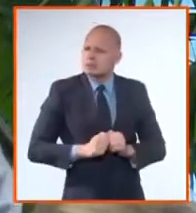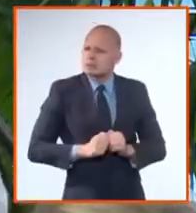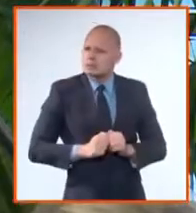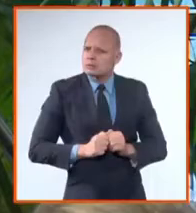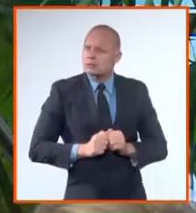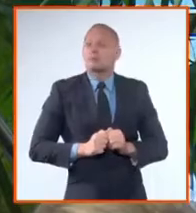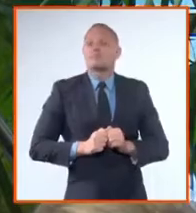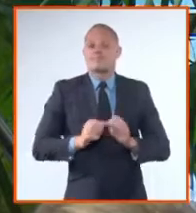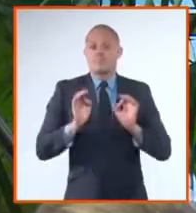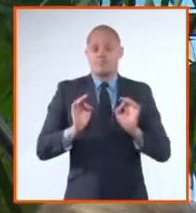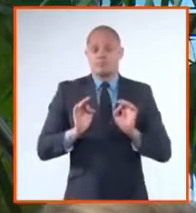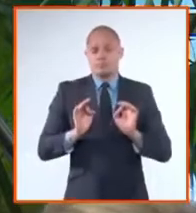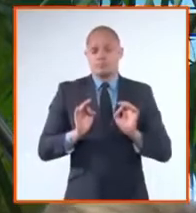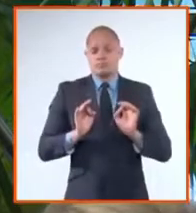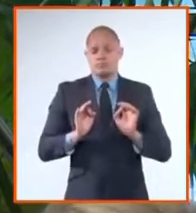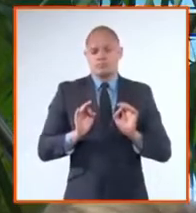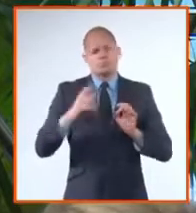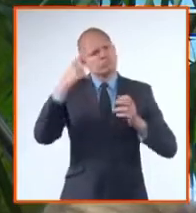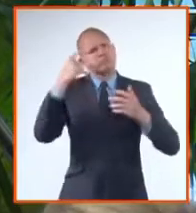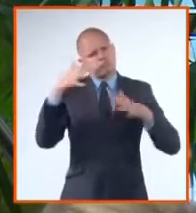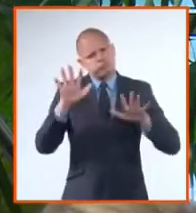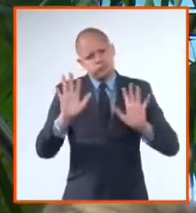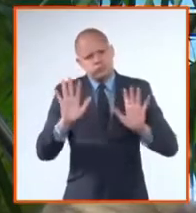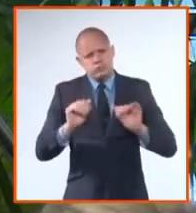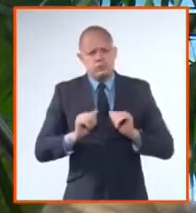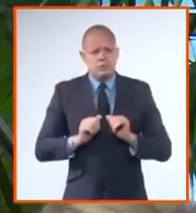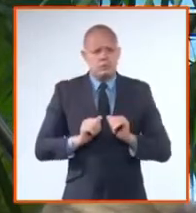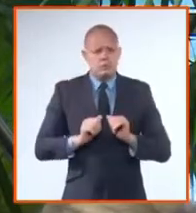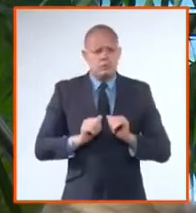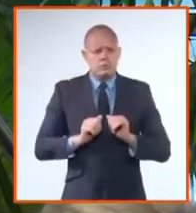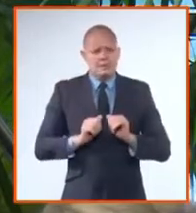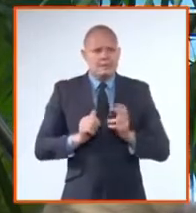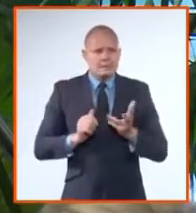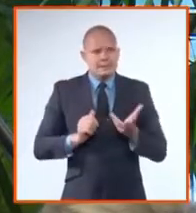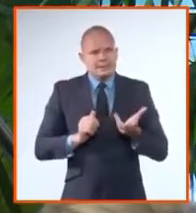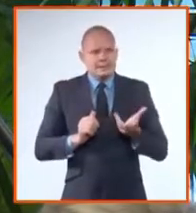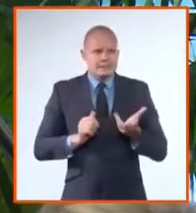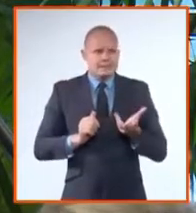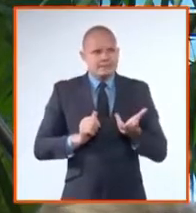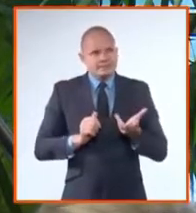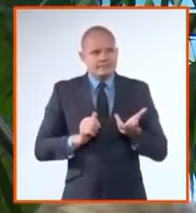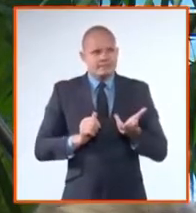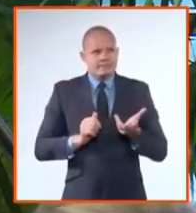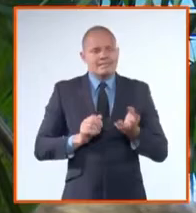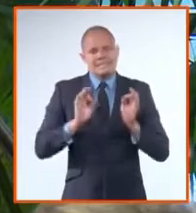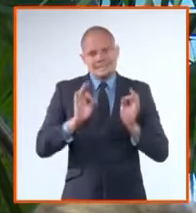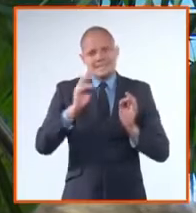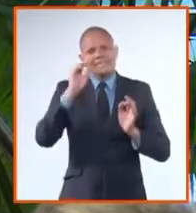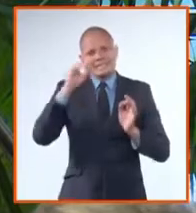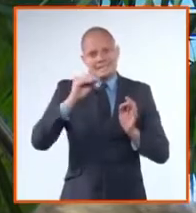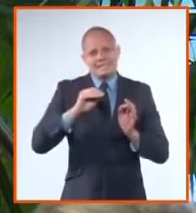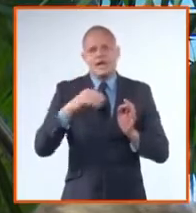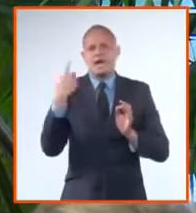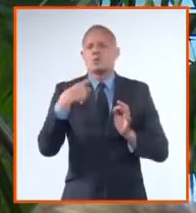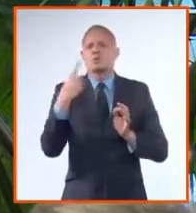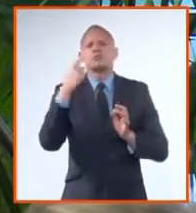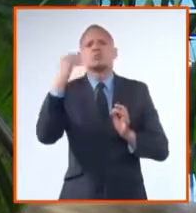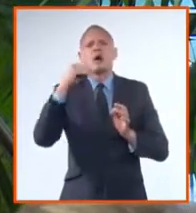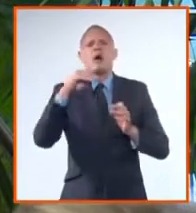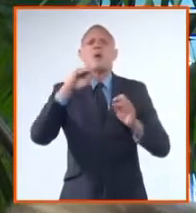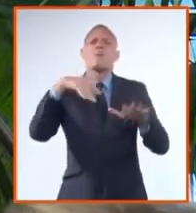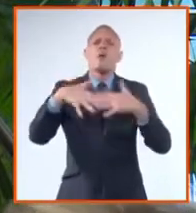cuando hayamos estado un poco lejos del vórtice, de la